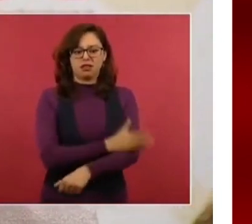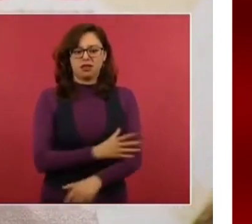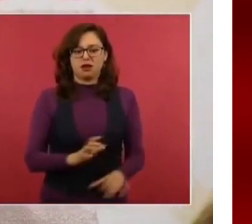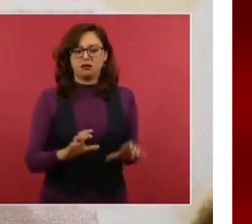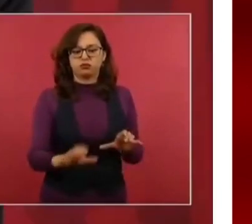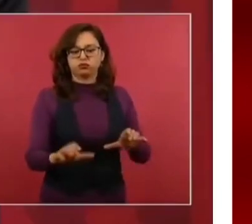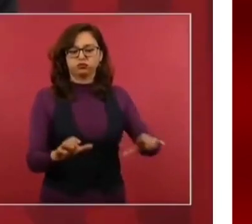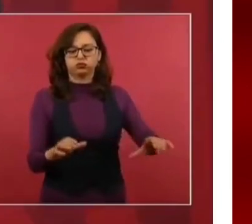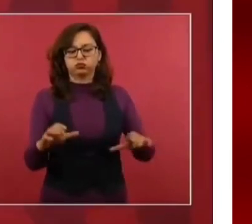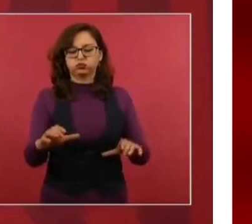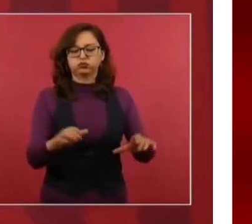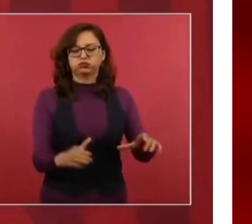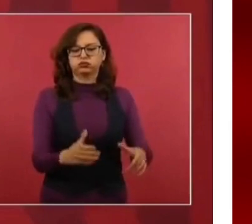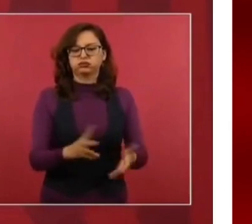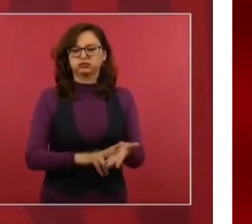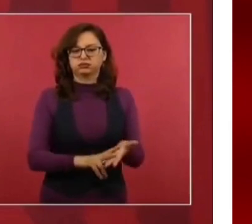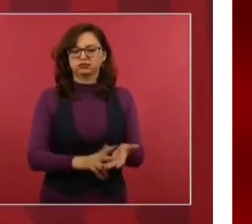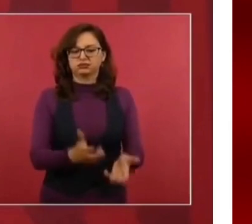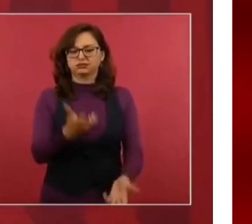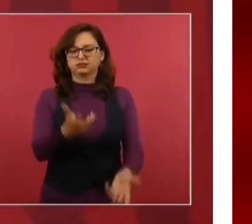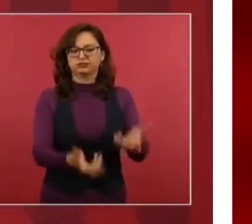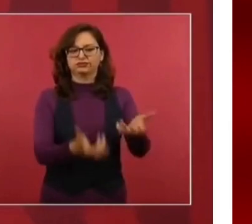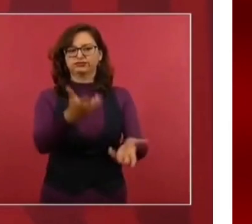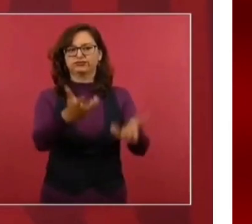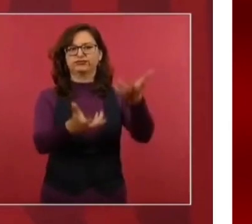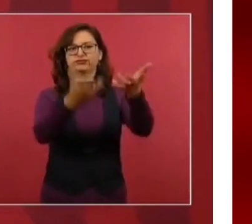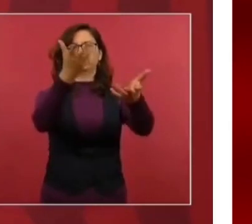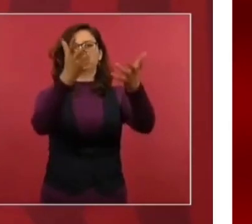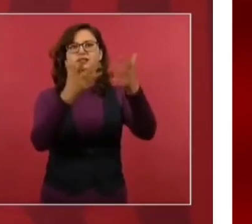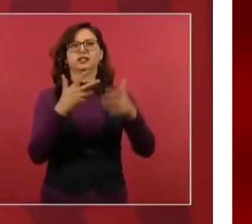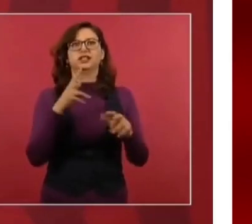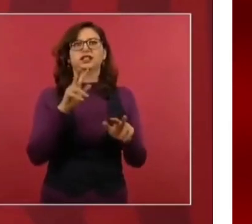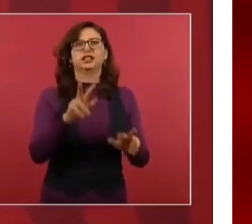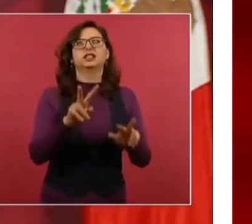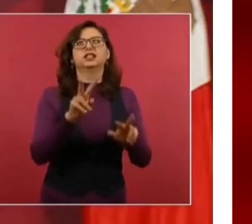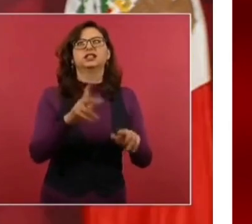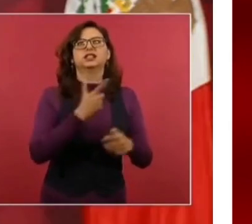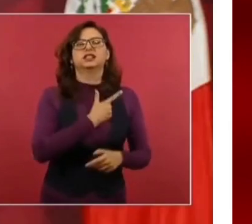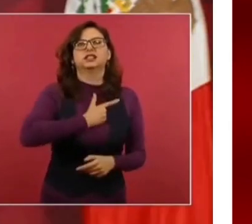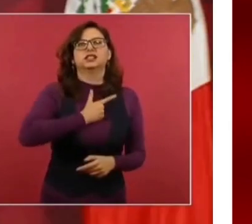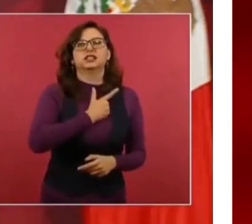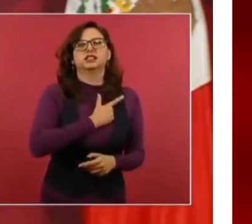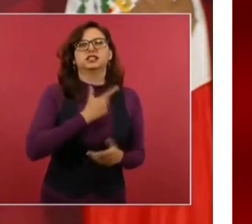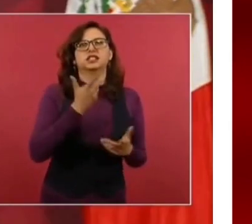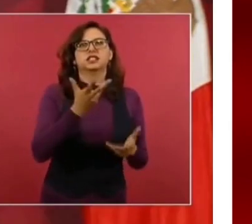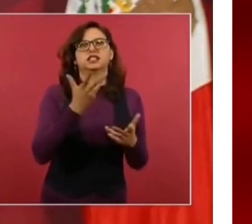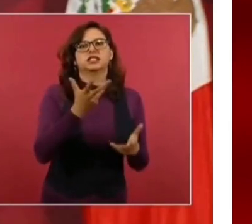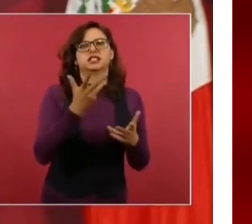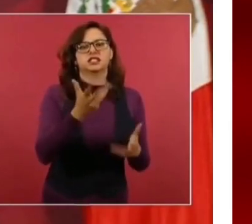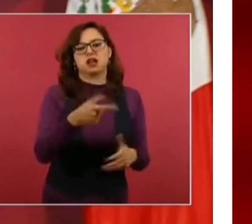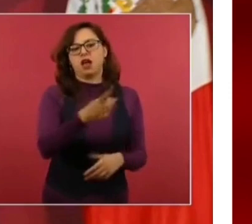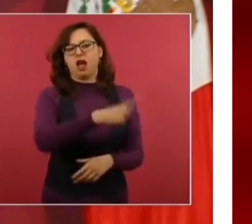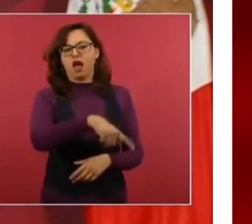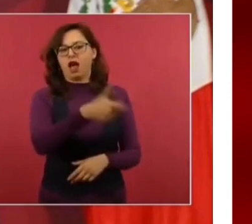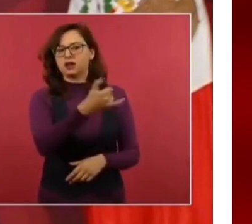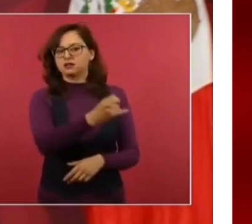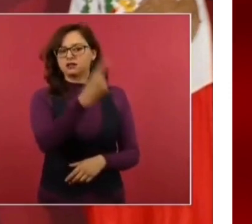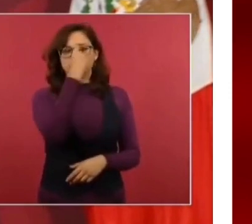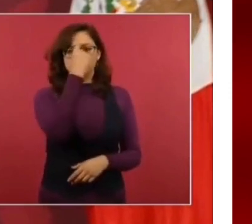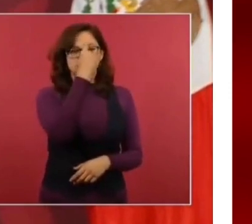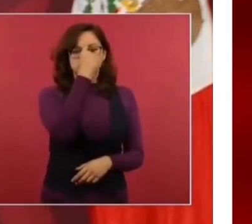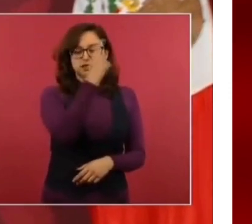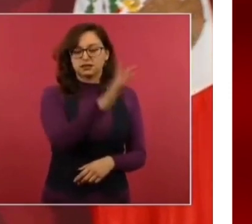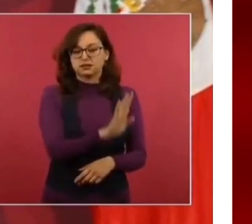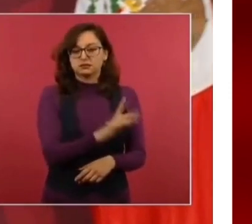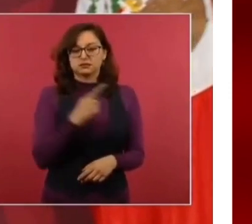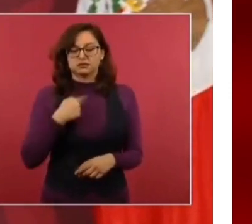y quien expresamos que la paz del fruto de la justicia y que los